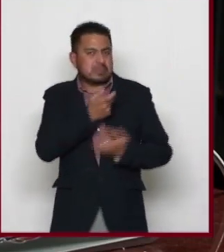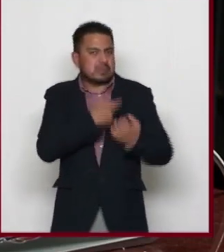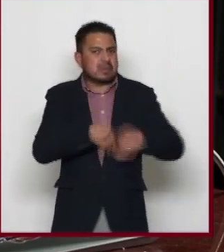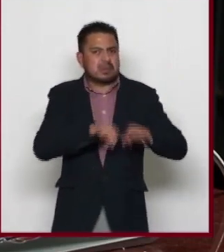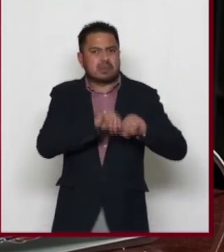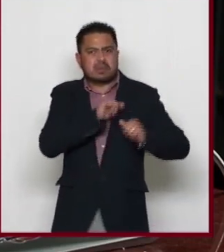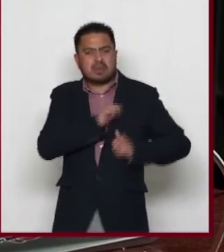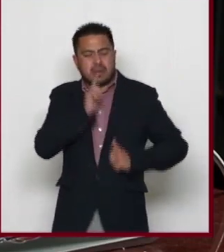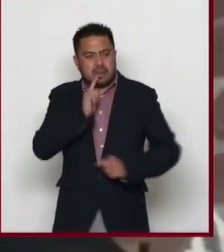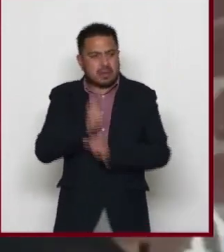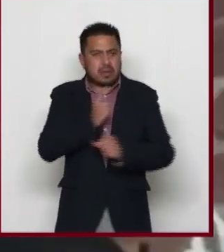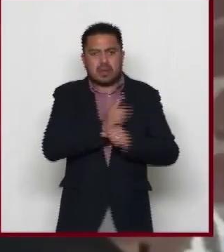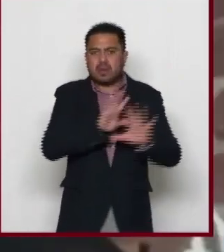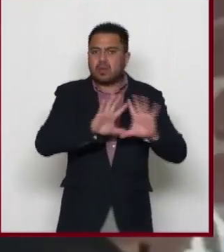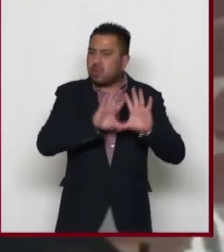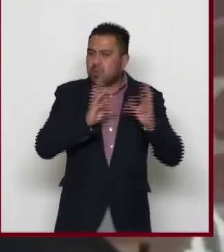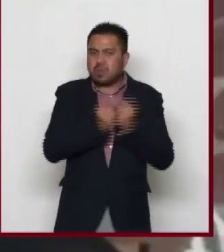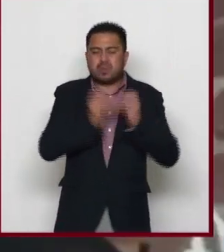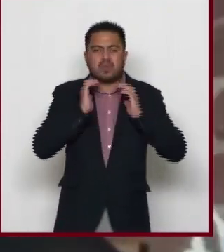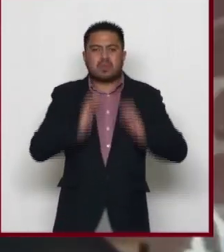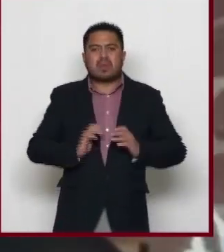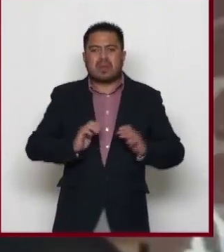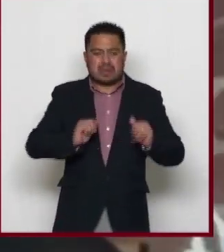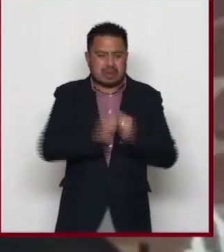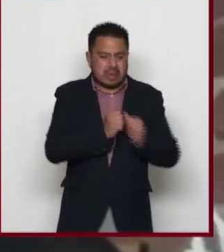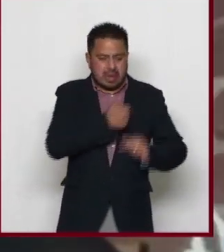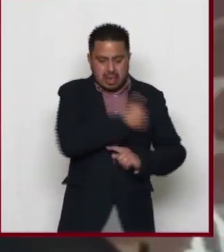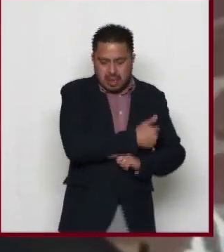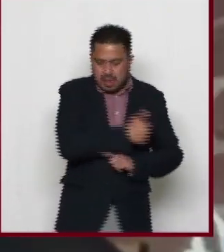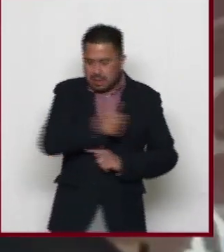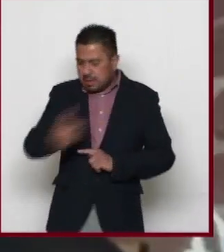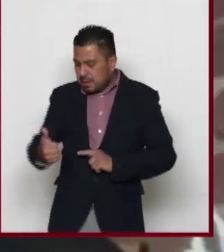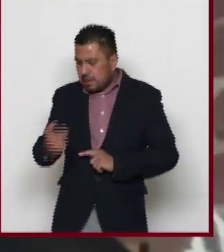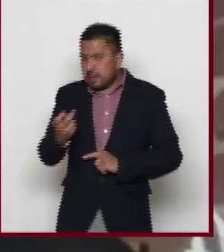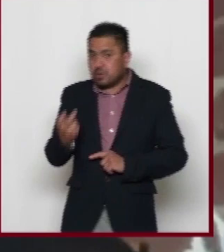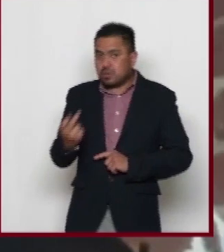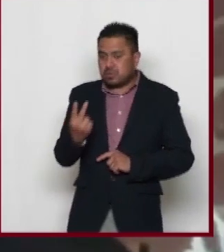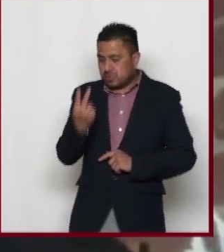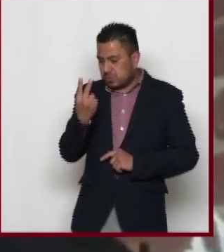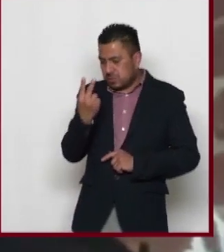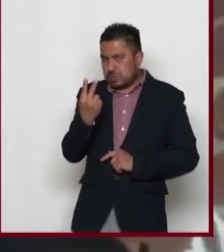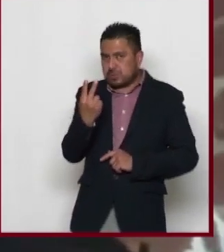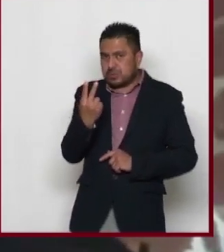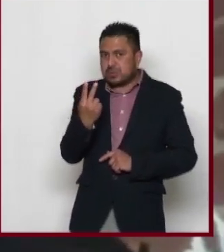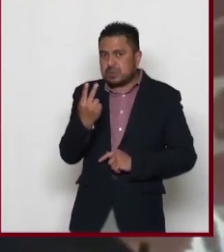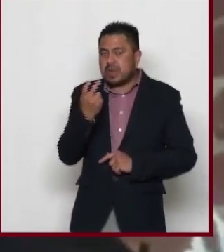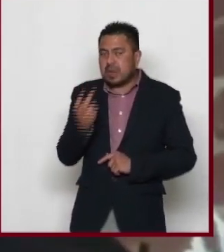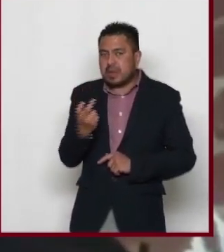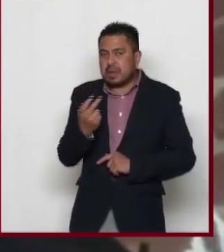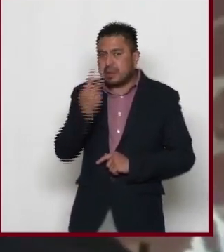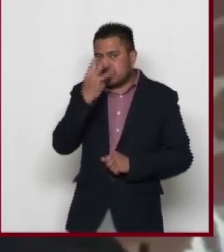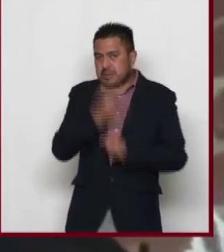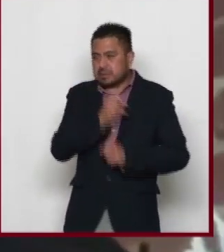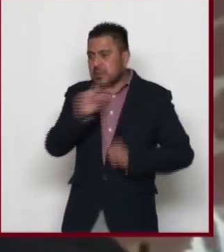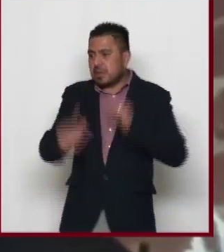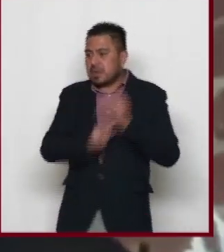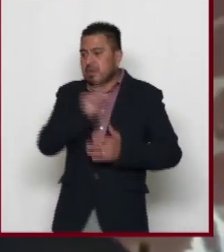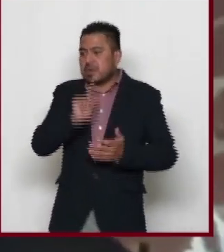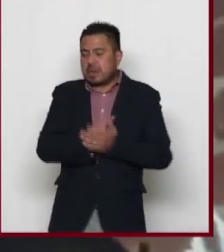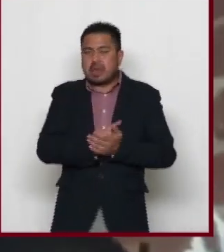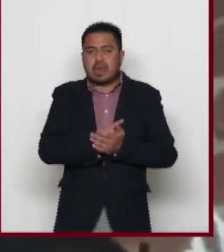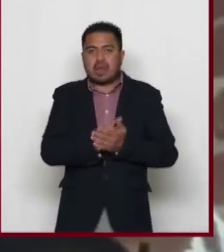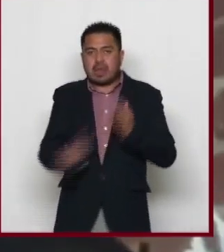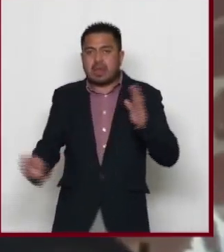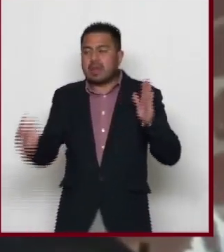de gravitación. Eso es tremendamente importante, darse cuenta de que todos los cuerpos se atraen uno al otro, los